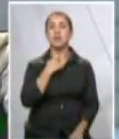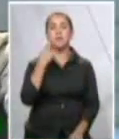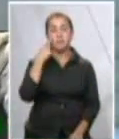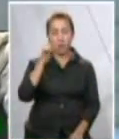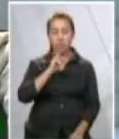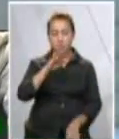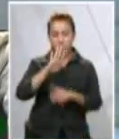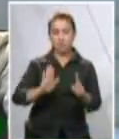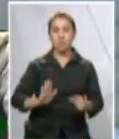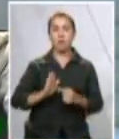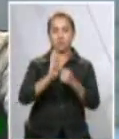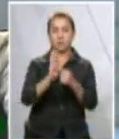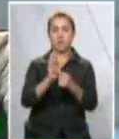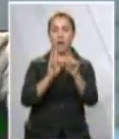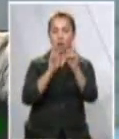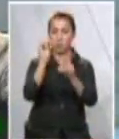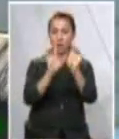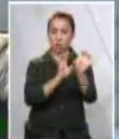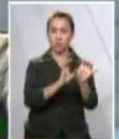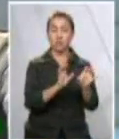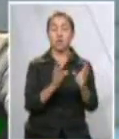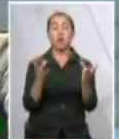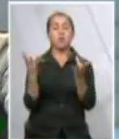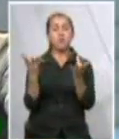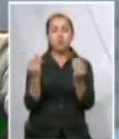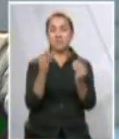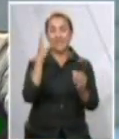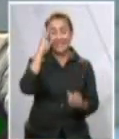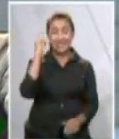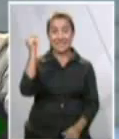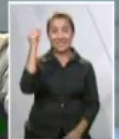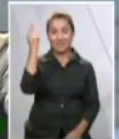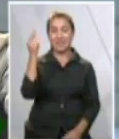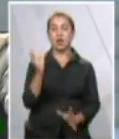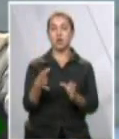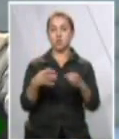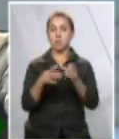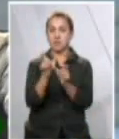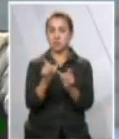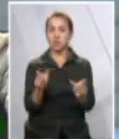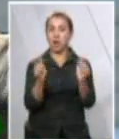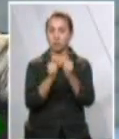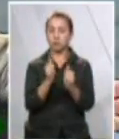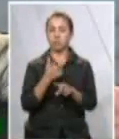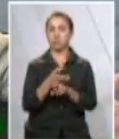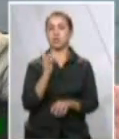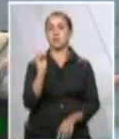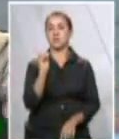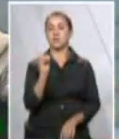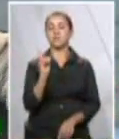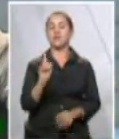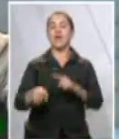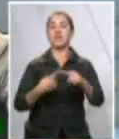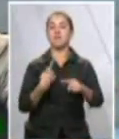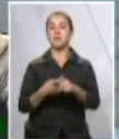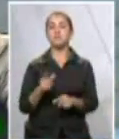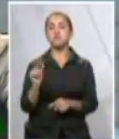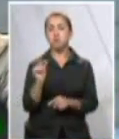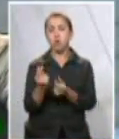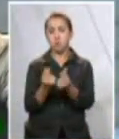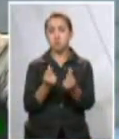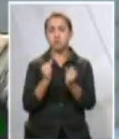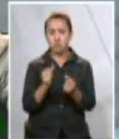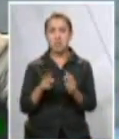alguna de esas cosas. Uh-huh. Hay mucha creatividad entre los grupos de personas con discapacidad. Este es un ámbito donde además con pocos medios se puede hacer